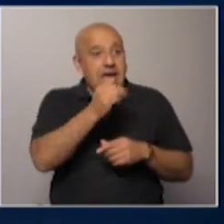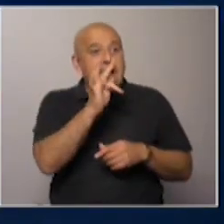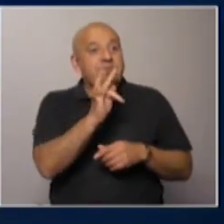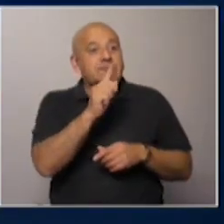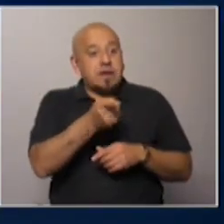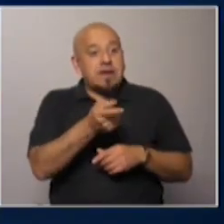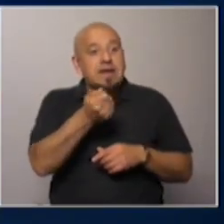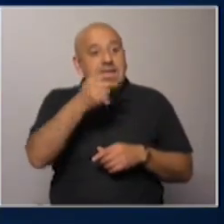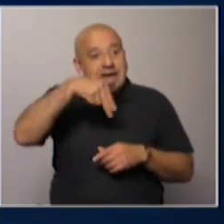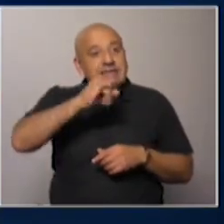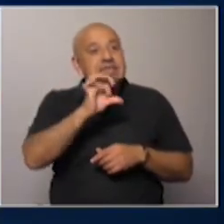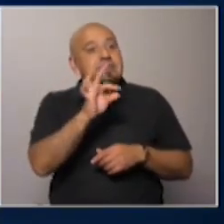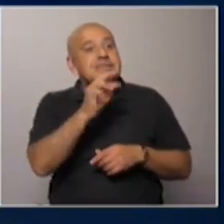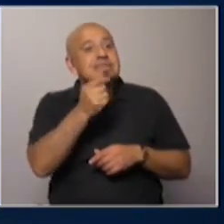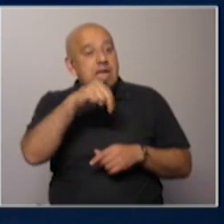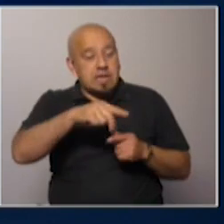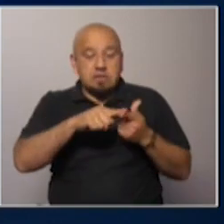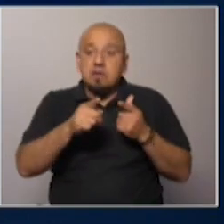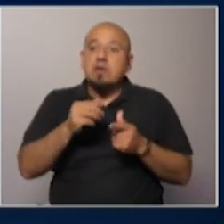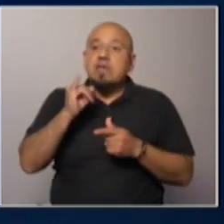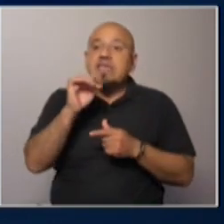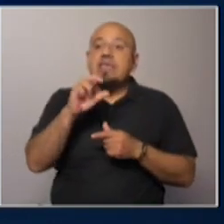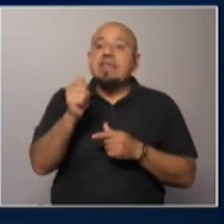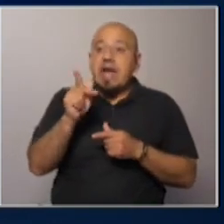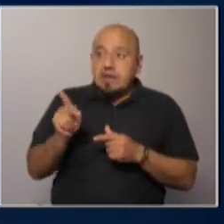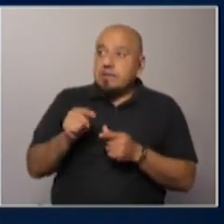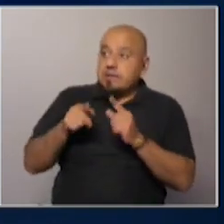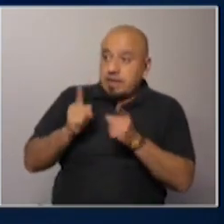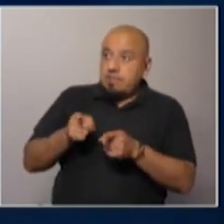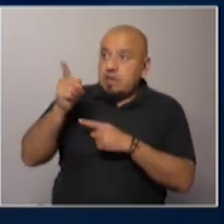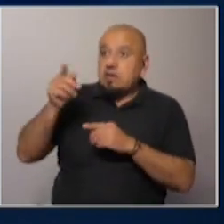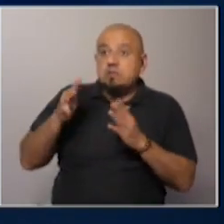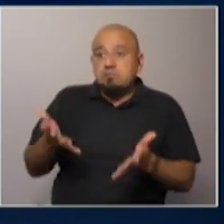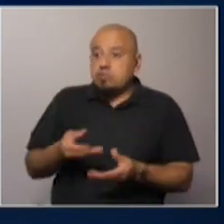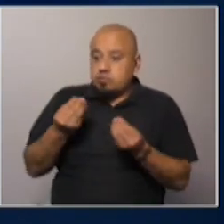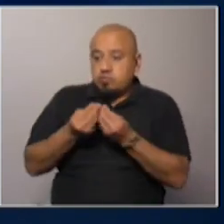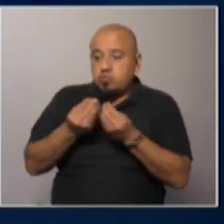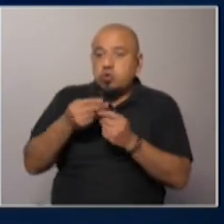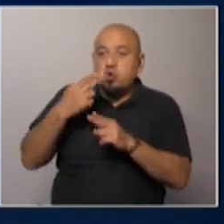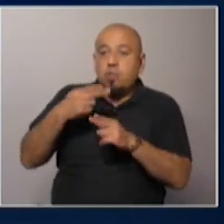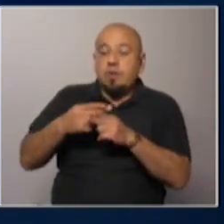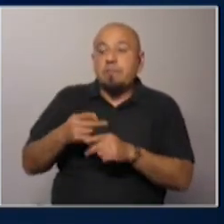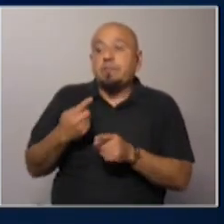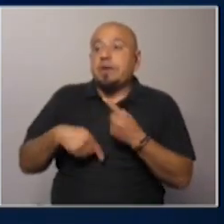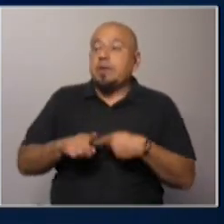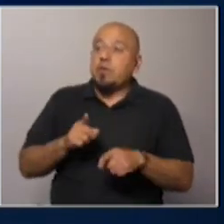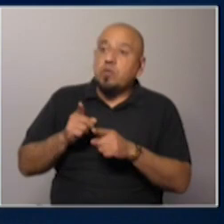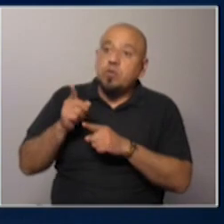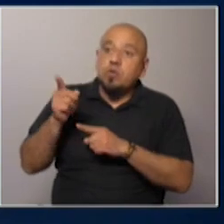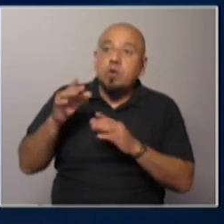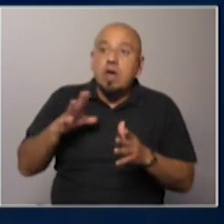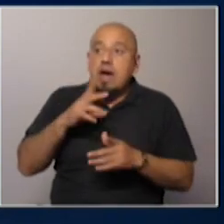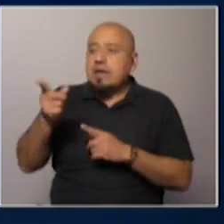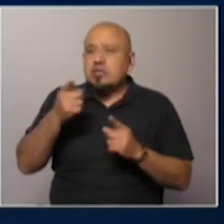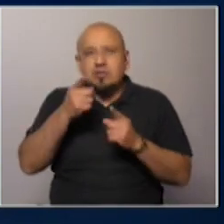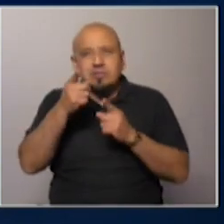afganistán vale decir también para llegar es decir la operación ha tenido distintos nombres según las décadas pero el han